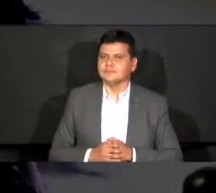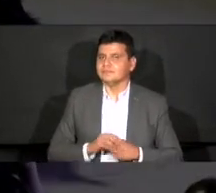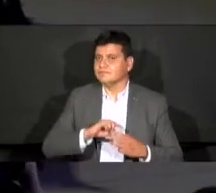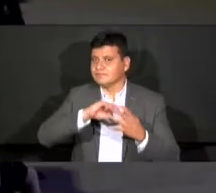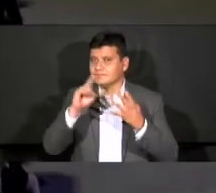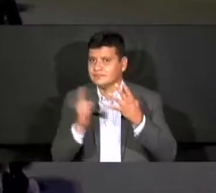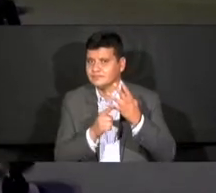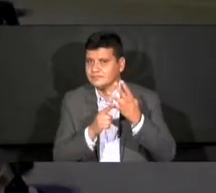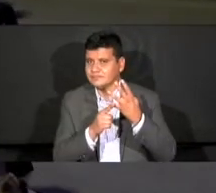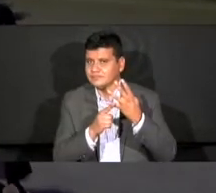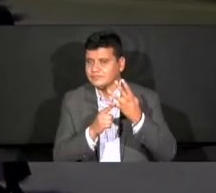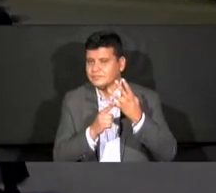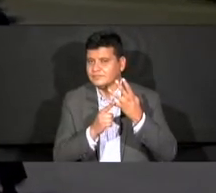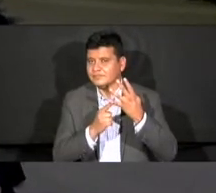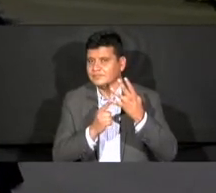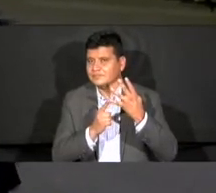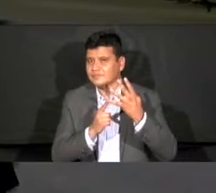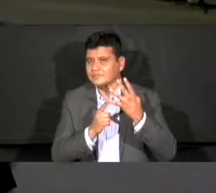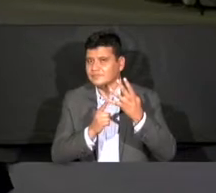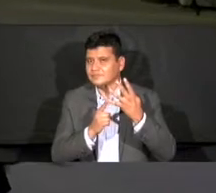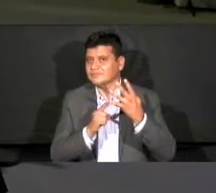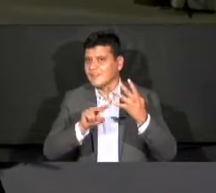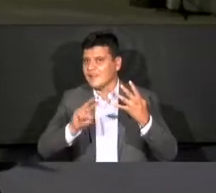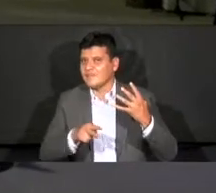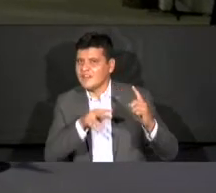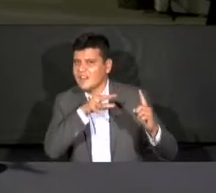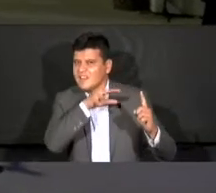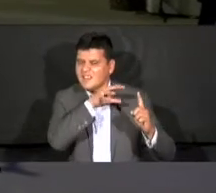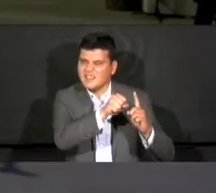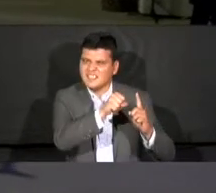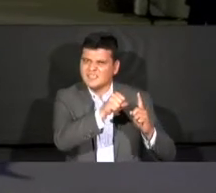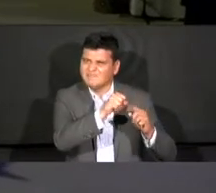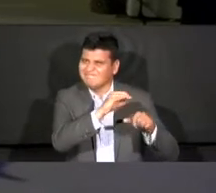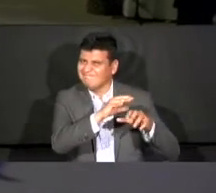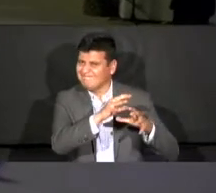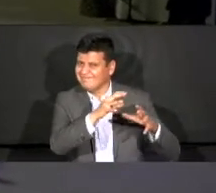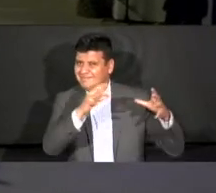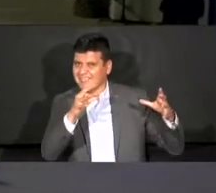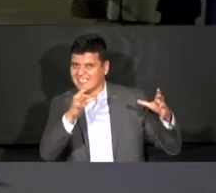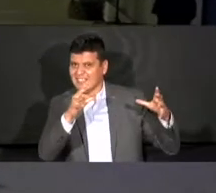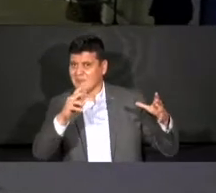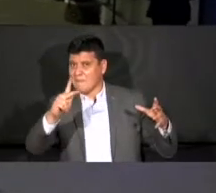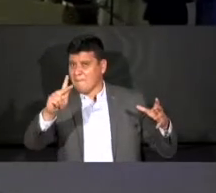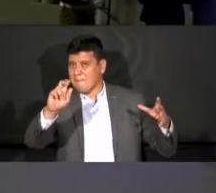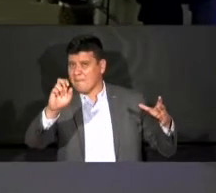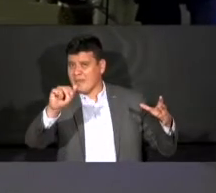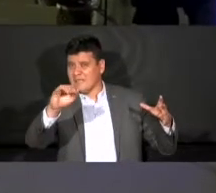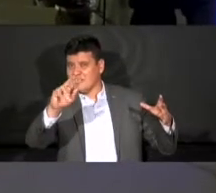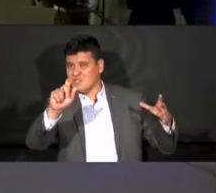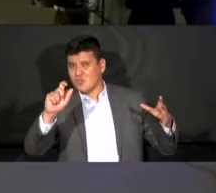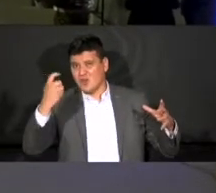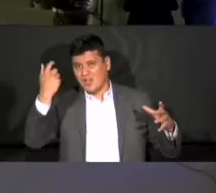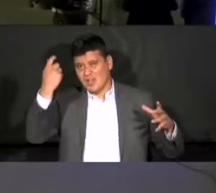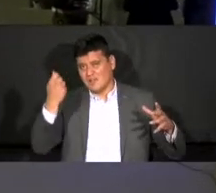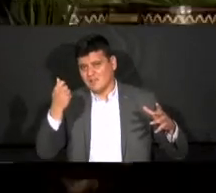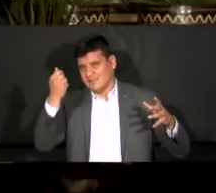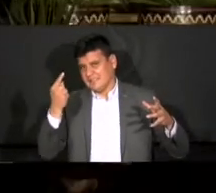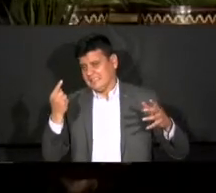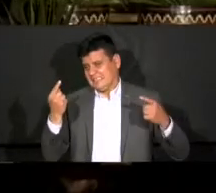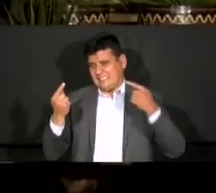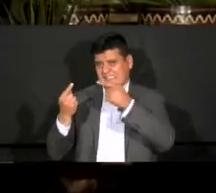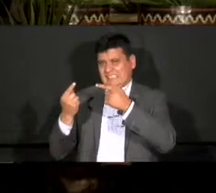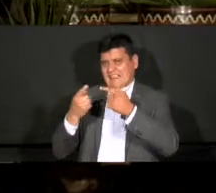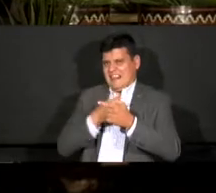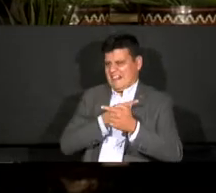Cuarto, uno de los más grandes retos es el déficit en materia de pensiones. Heredamos un sistema de pensiones